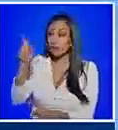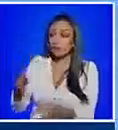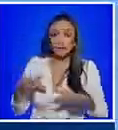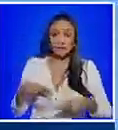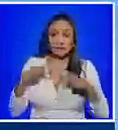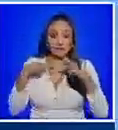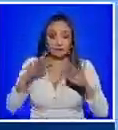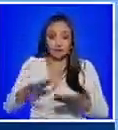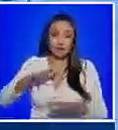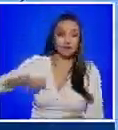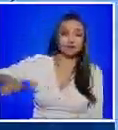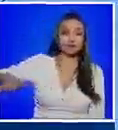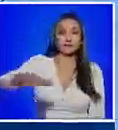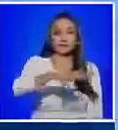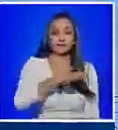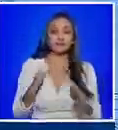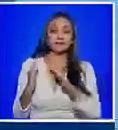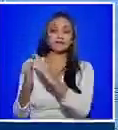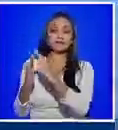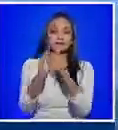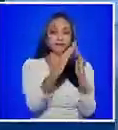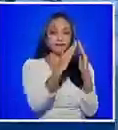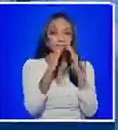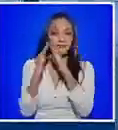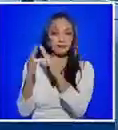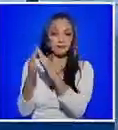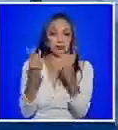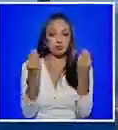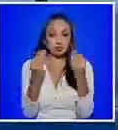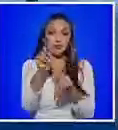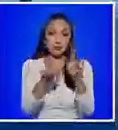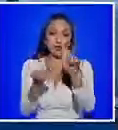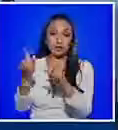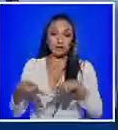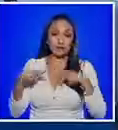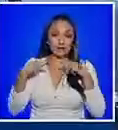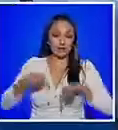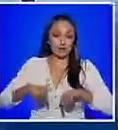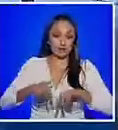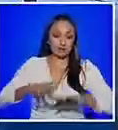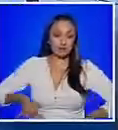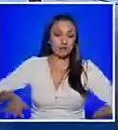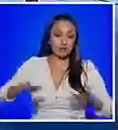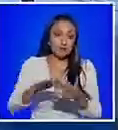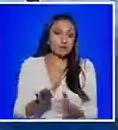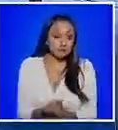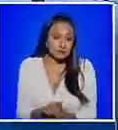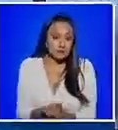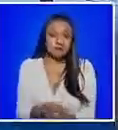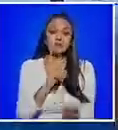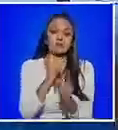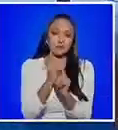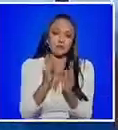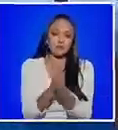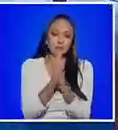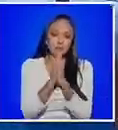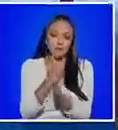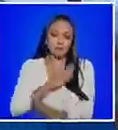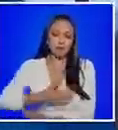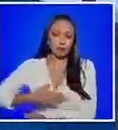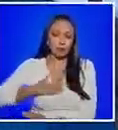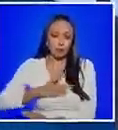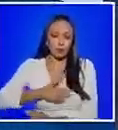aquí en este sector, que es bastante poblado aquí en La Gasca, aquí, y que obviamente están pidiendo que